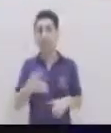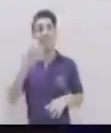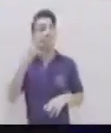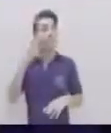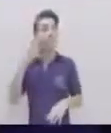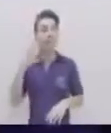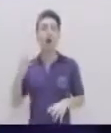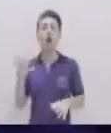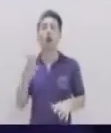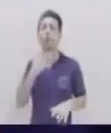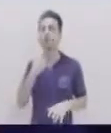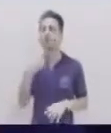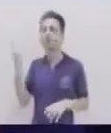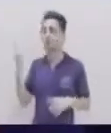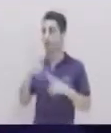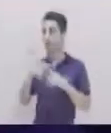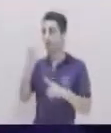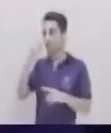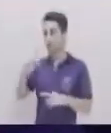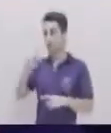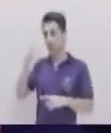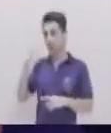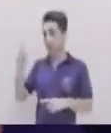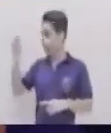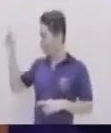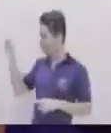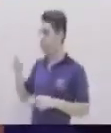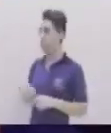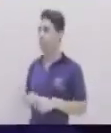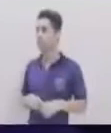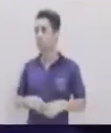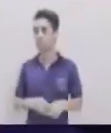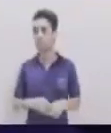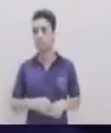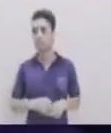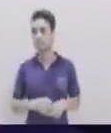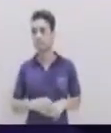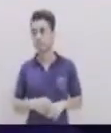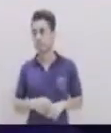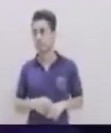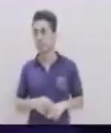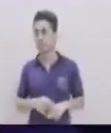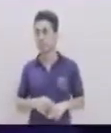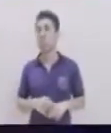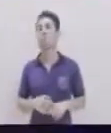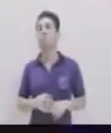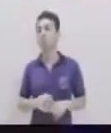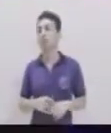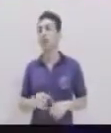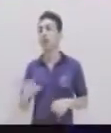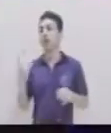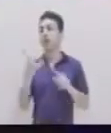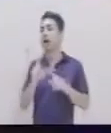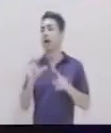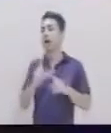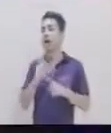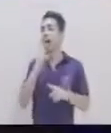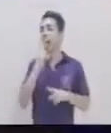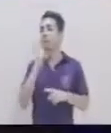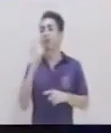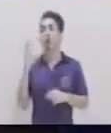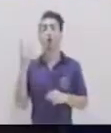le decimos huizlay. Recordando las reglas fonológicas, la letra